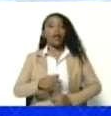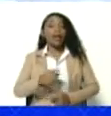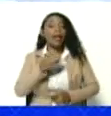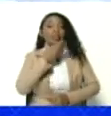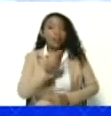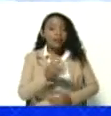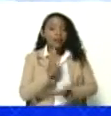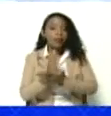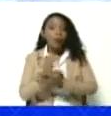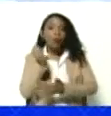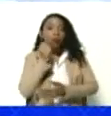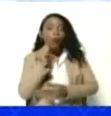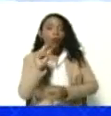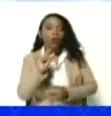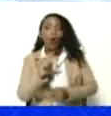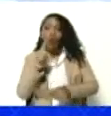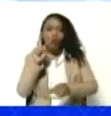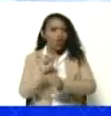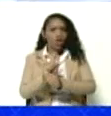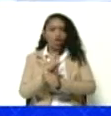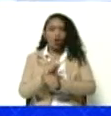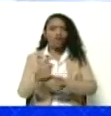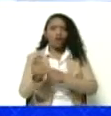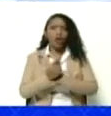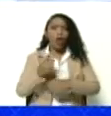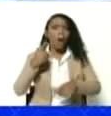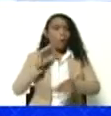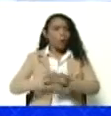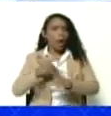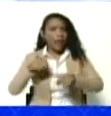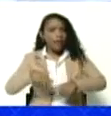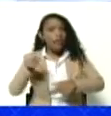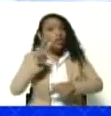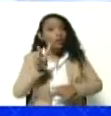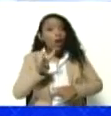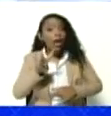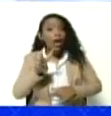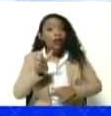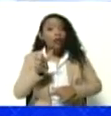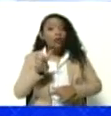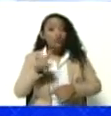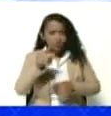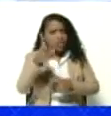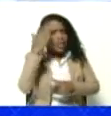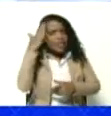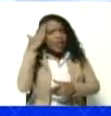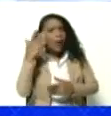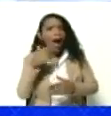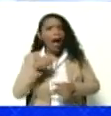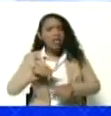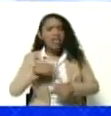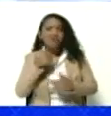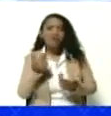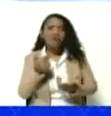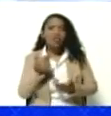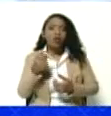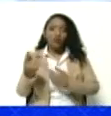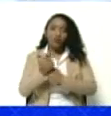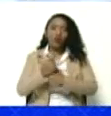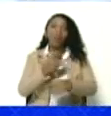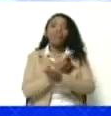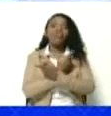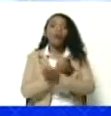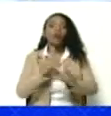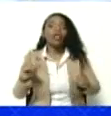poquito. Es el único régimen. En Venezuela lo que hay, ustedes saben qué hay, un régimen